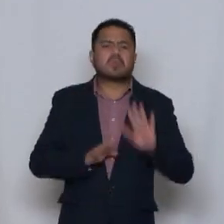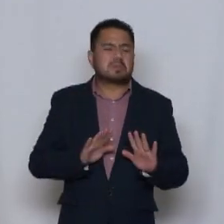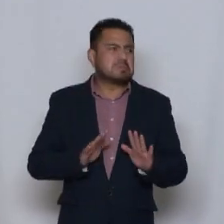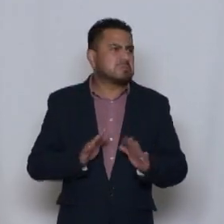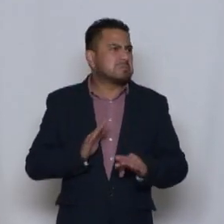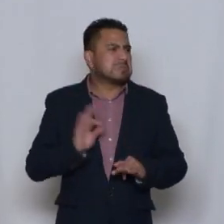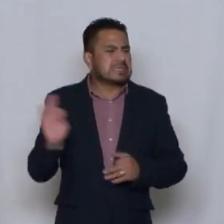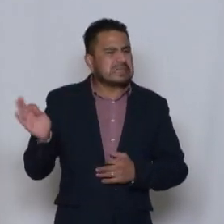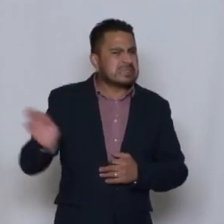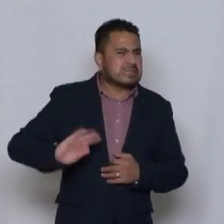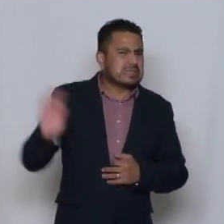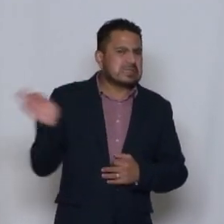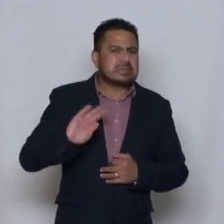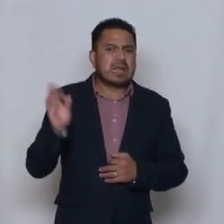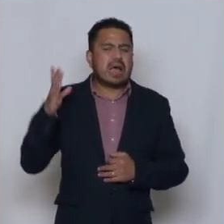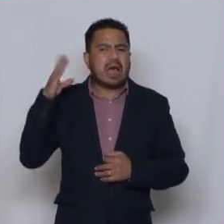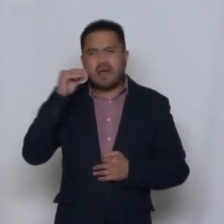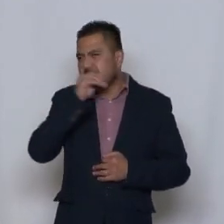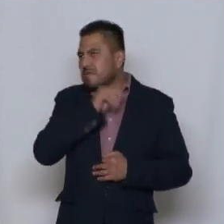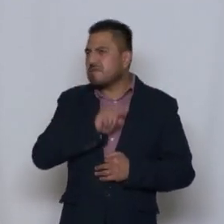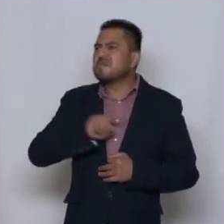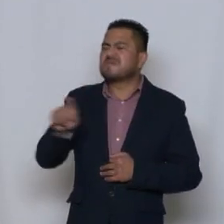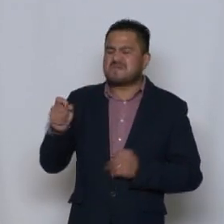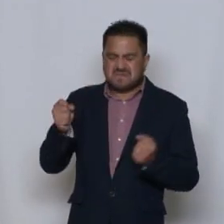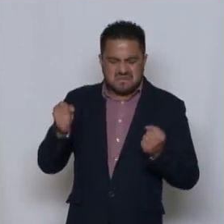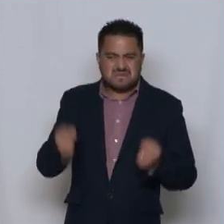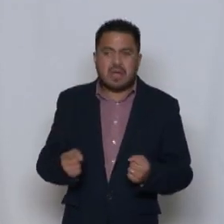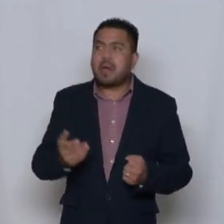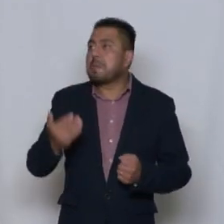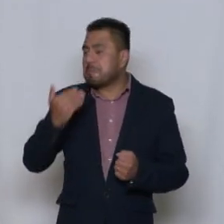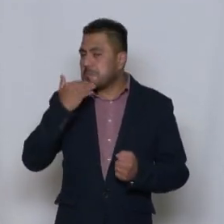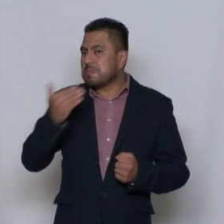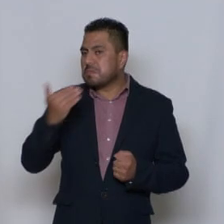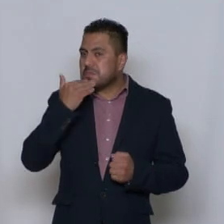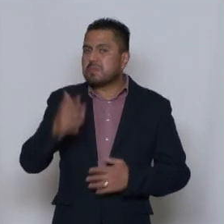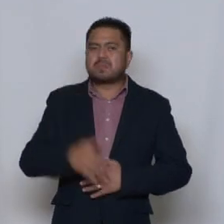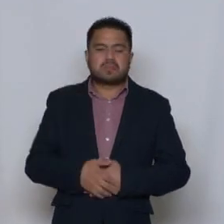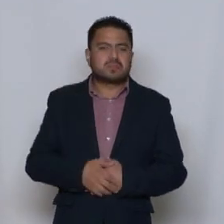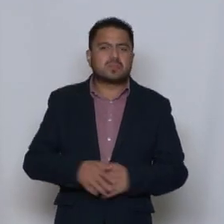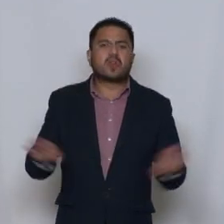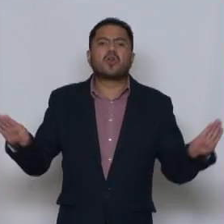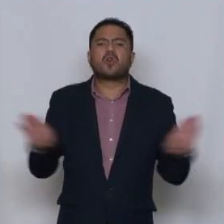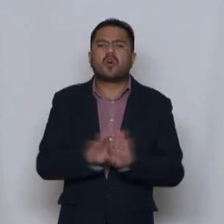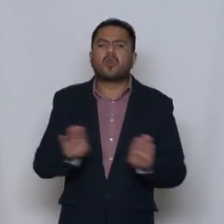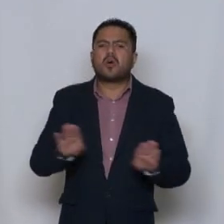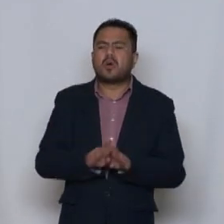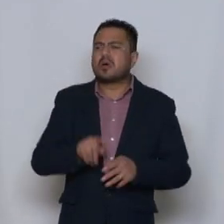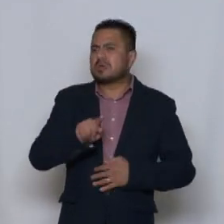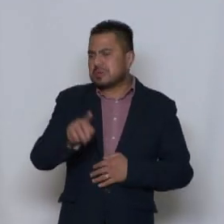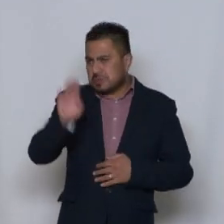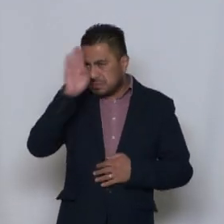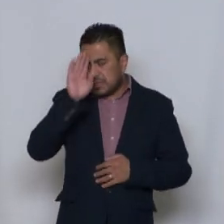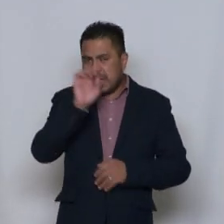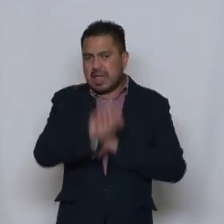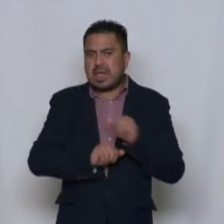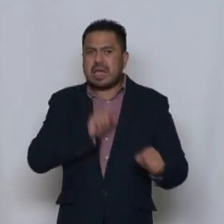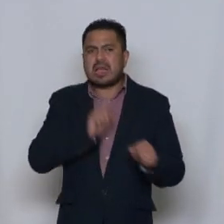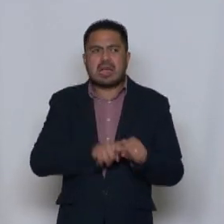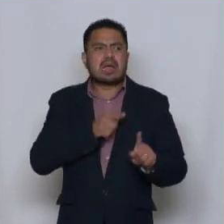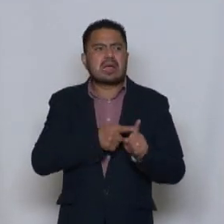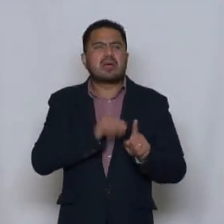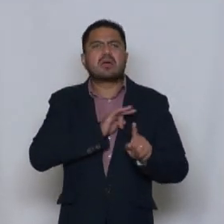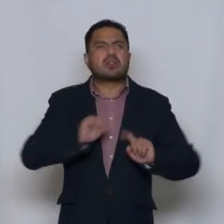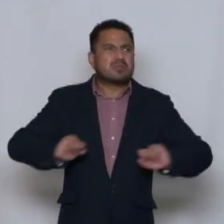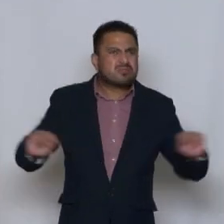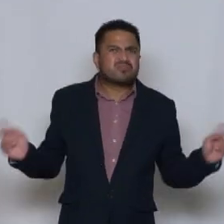Muy probablemente en África. En África. Muy bien. ¿Cómo piensas que este animal puede volar